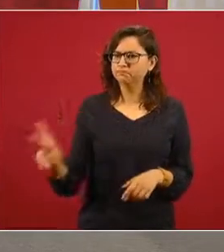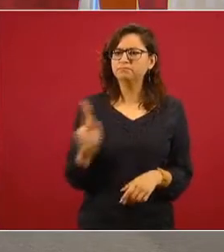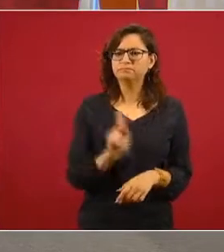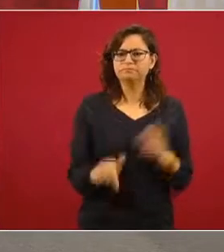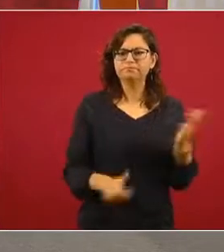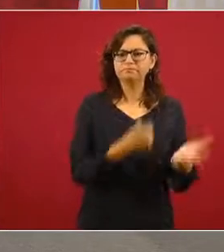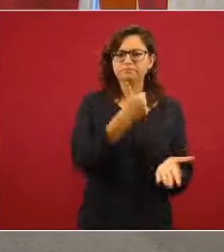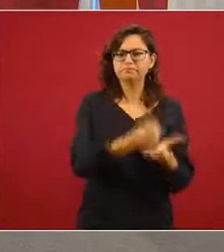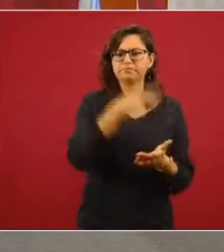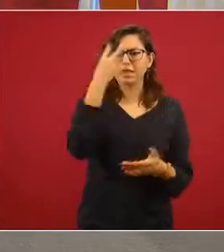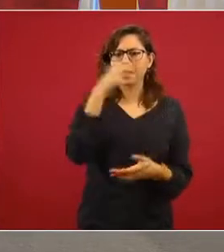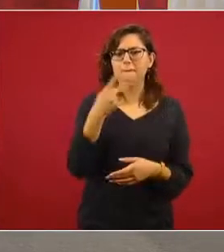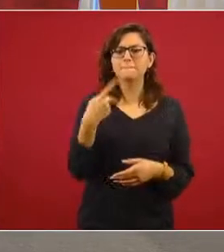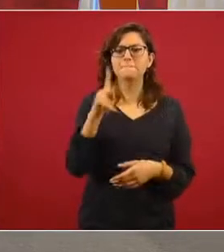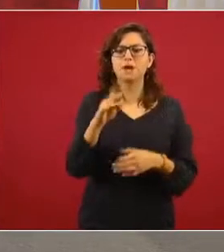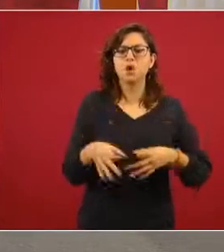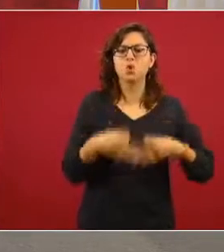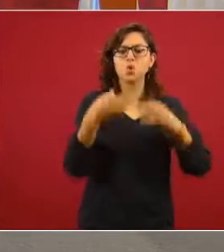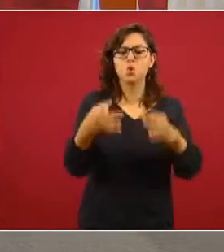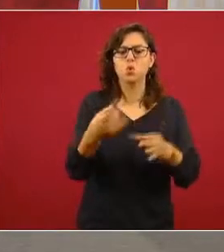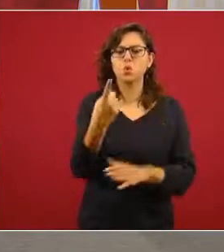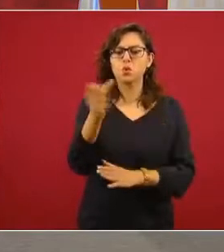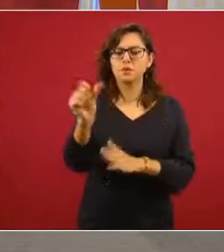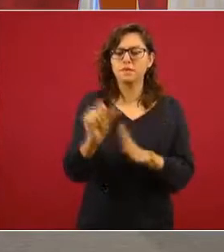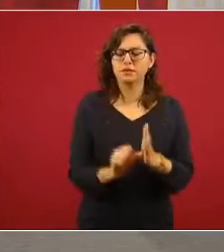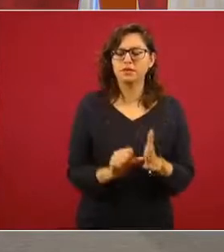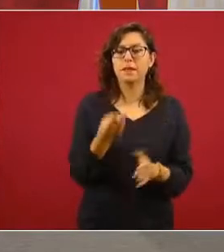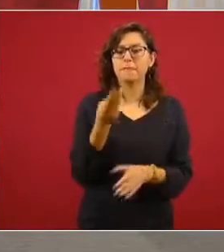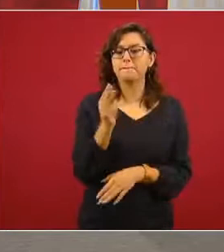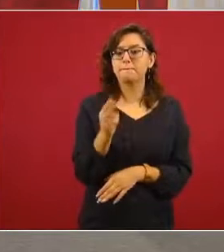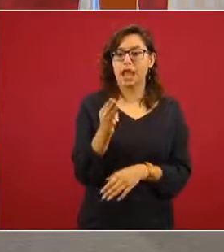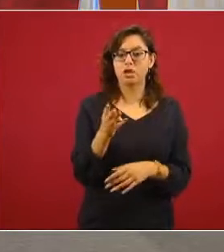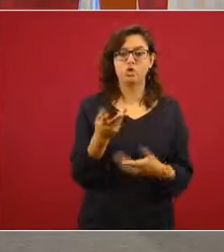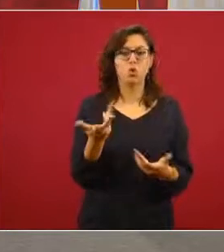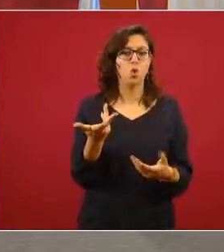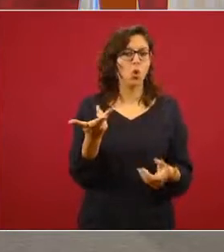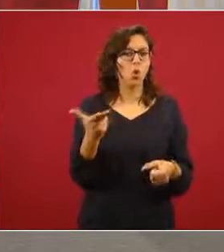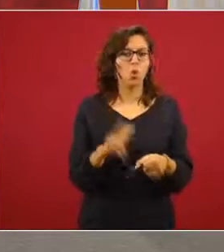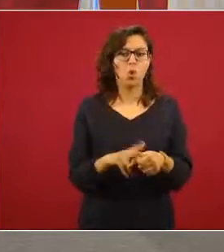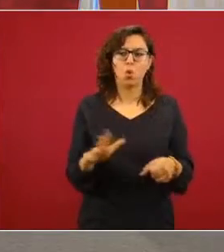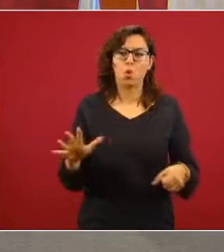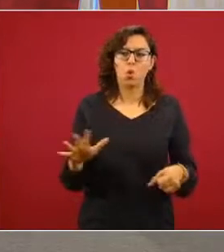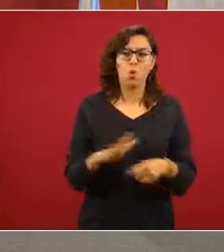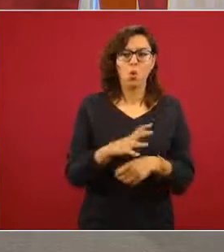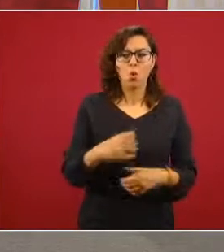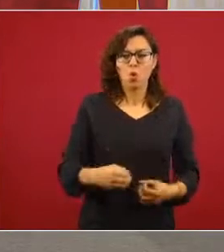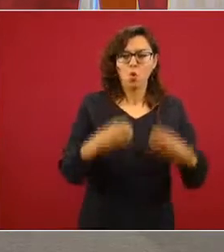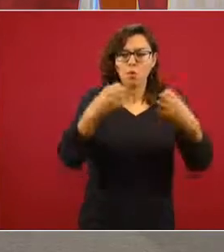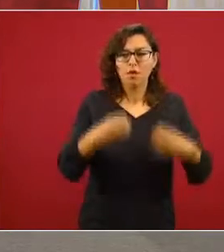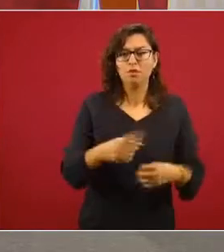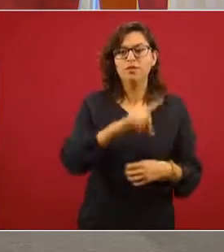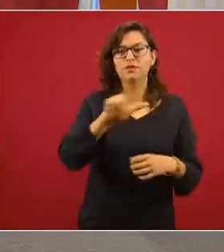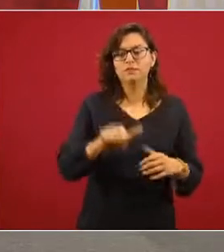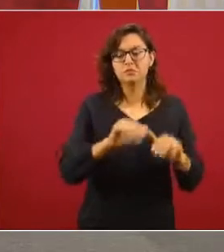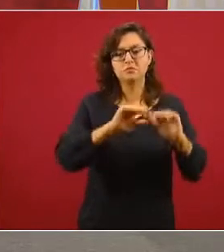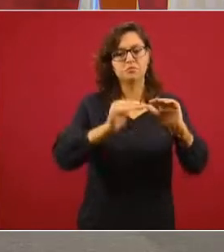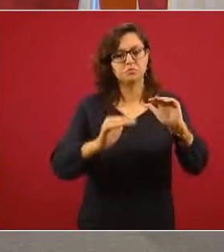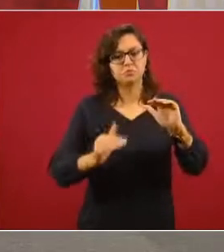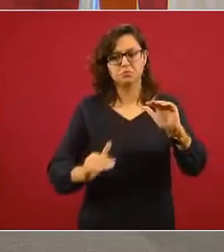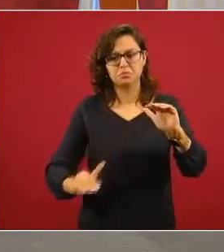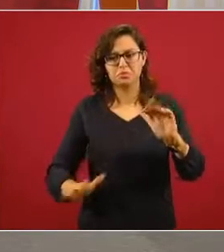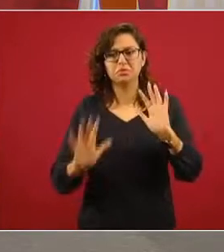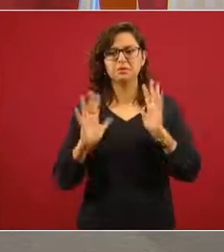a un máximo en la segunda quincena de mayo y posteriormente tiene descenso. La siguiente.